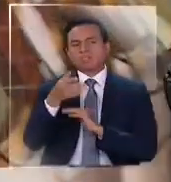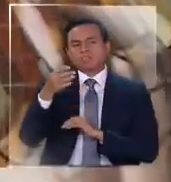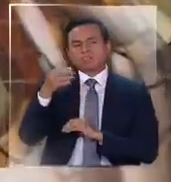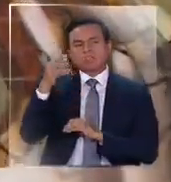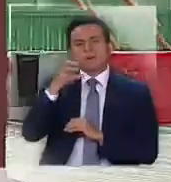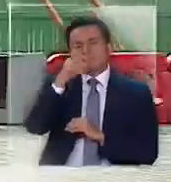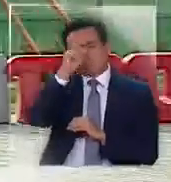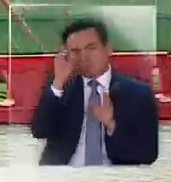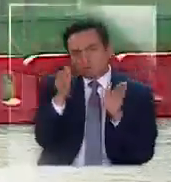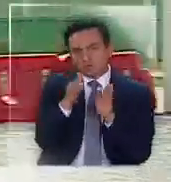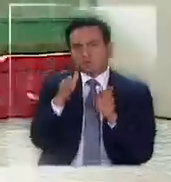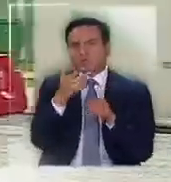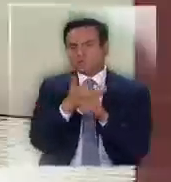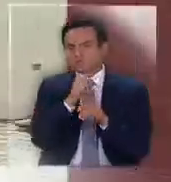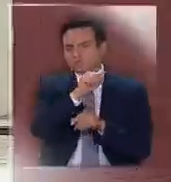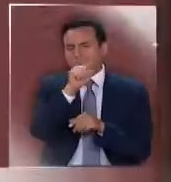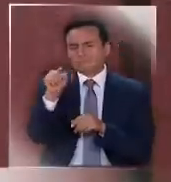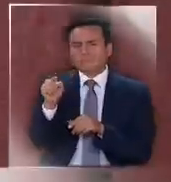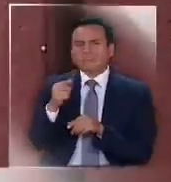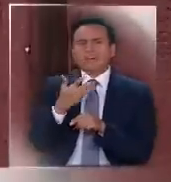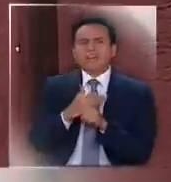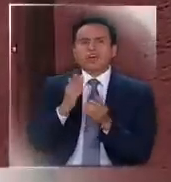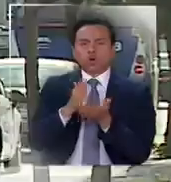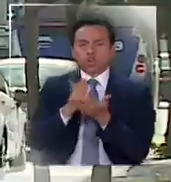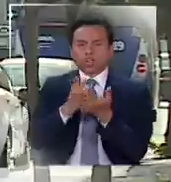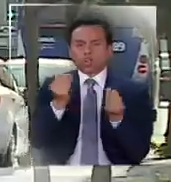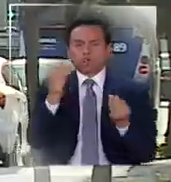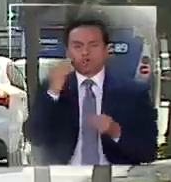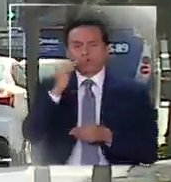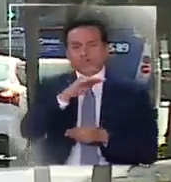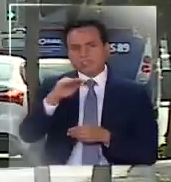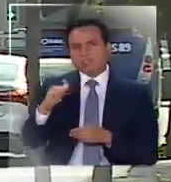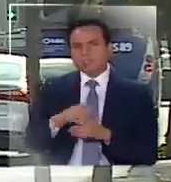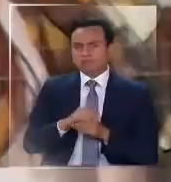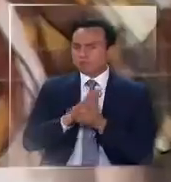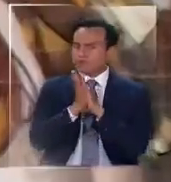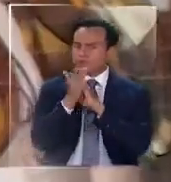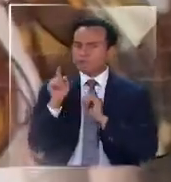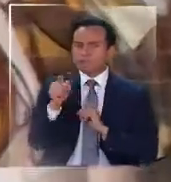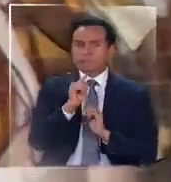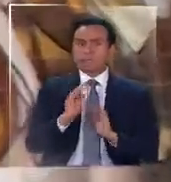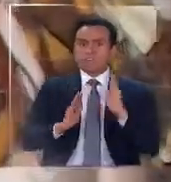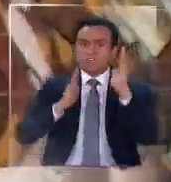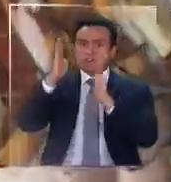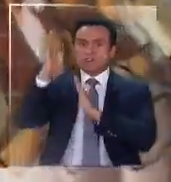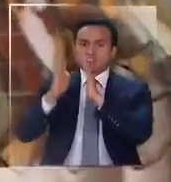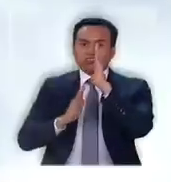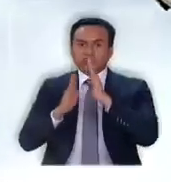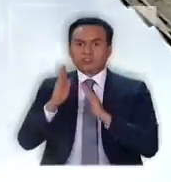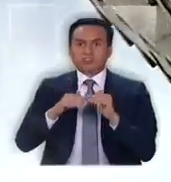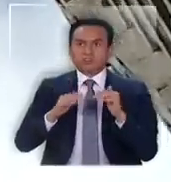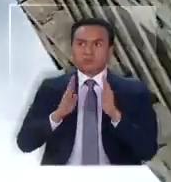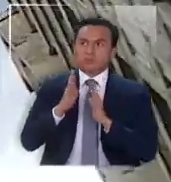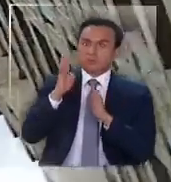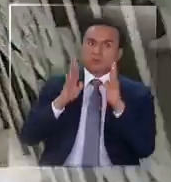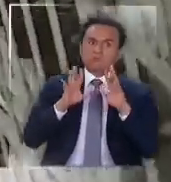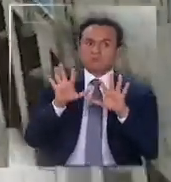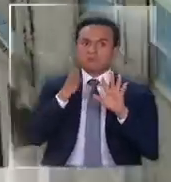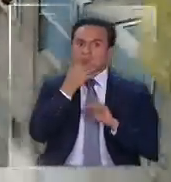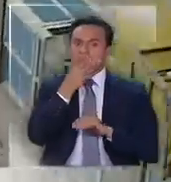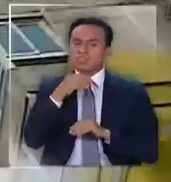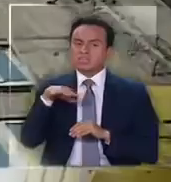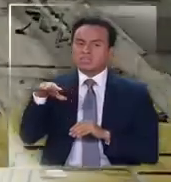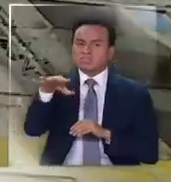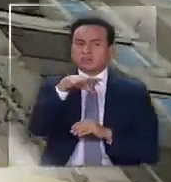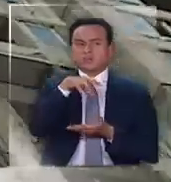posta, consultorio, colegio, hay alto colegio para los niños, todo eso. Y los edificios, que cada vez se llena más y se ve más bonita